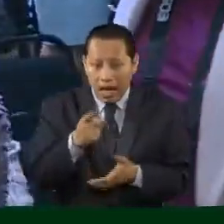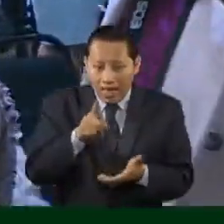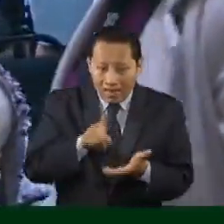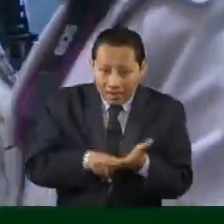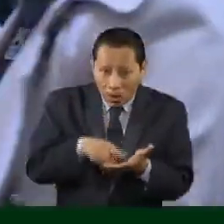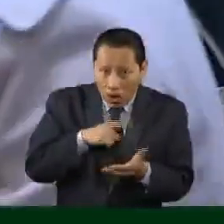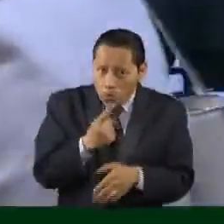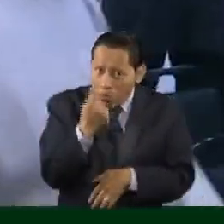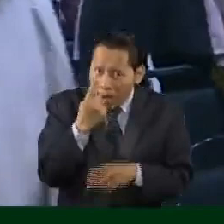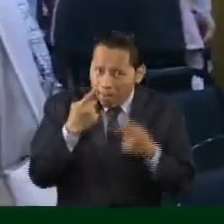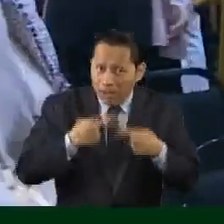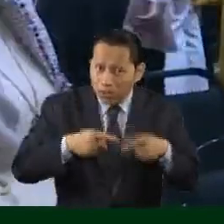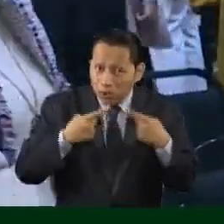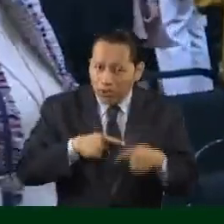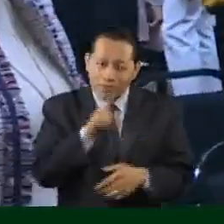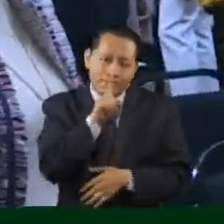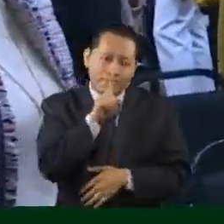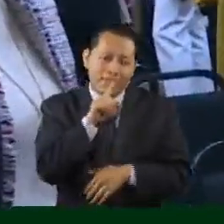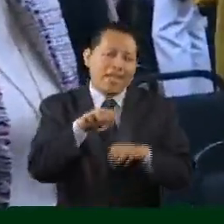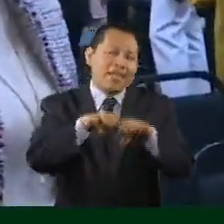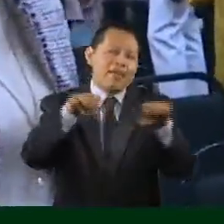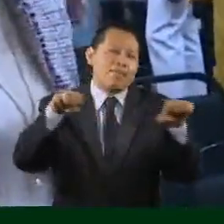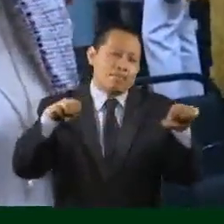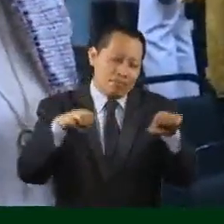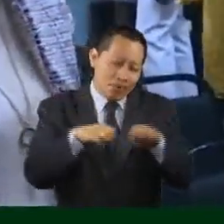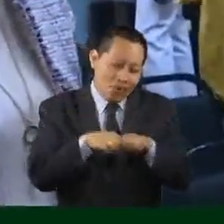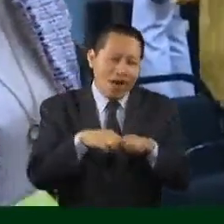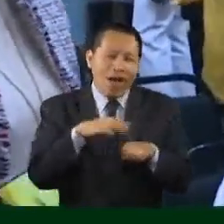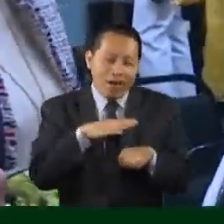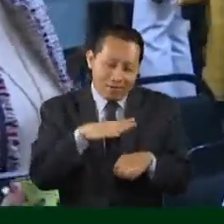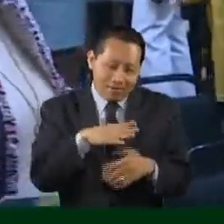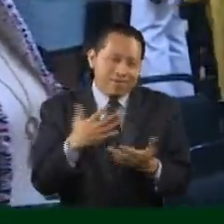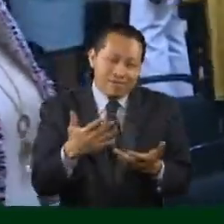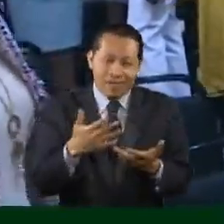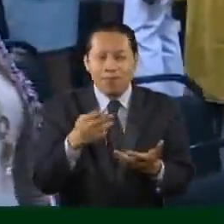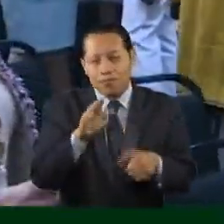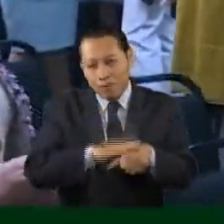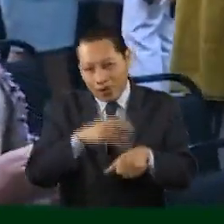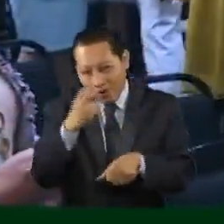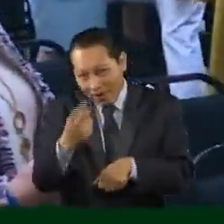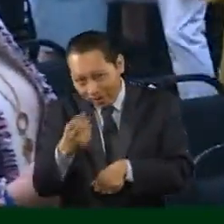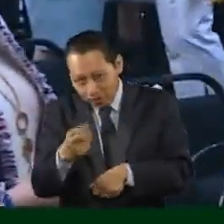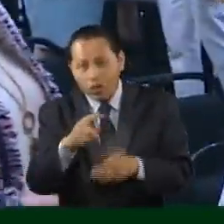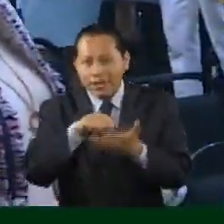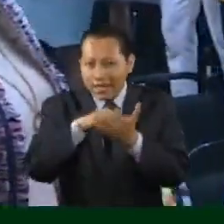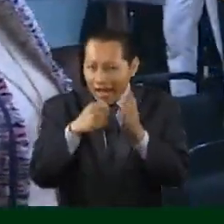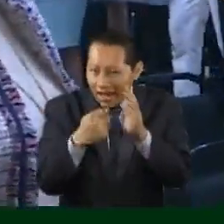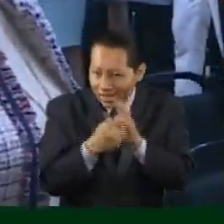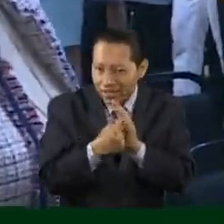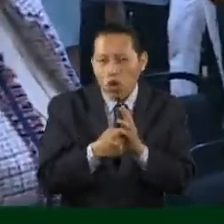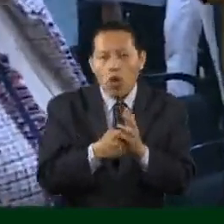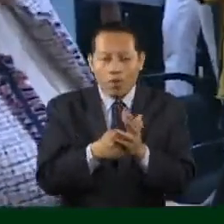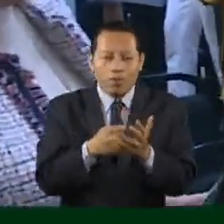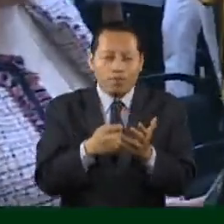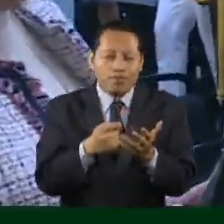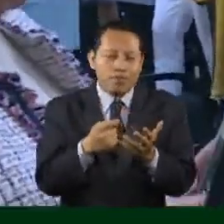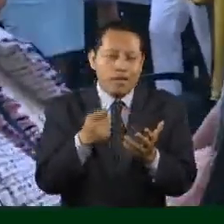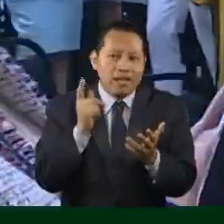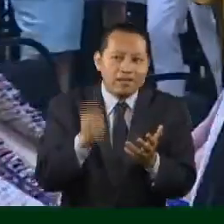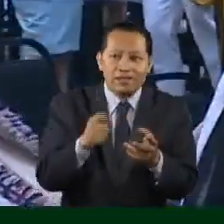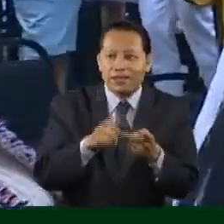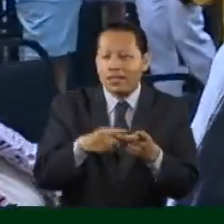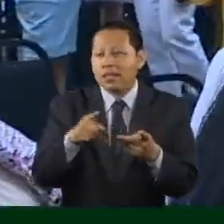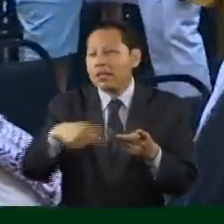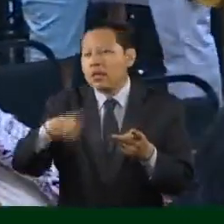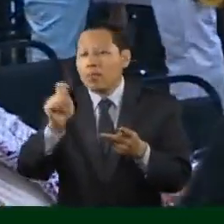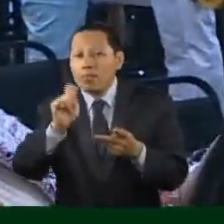equipo. Felicitar a los técnicos, felicitar a los profesionistas, profesionales que entrevistan,